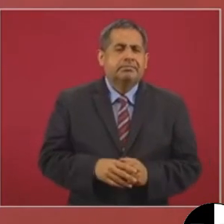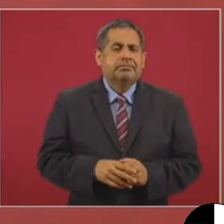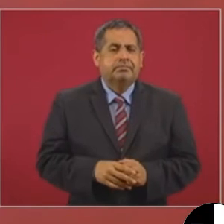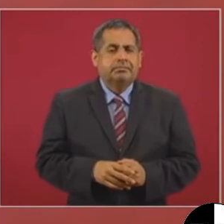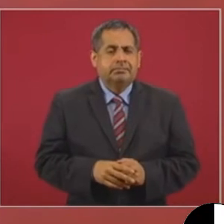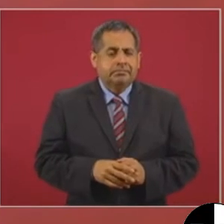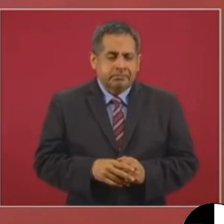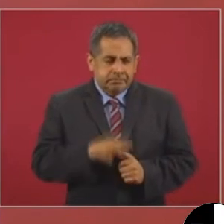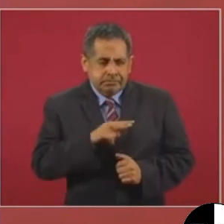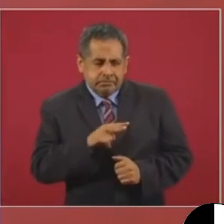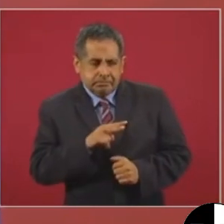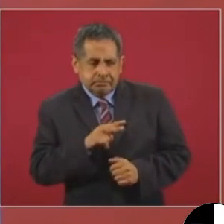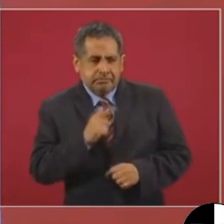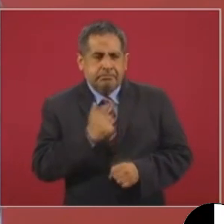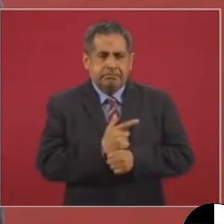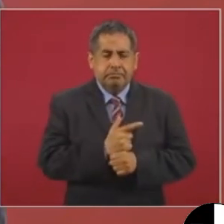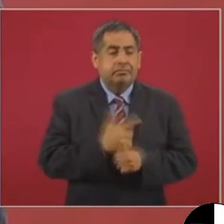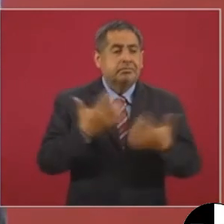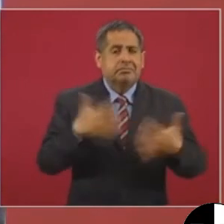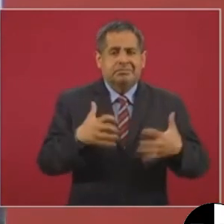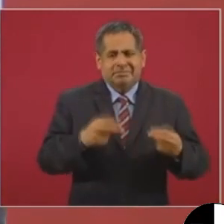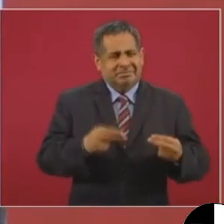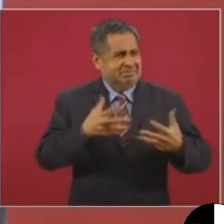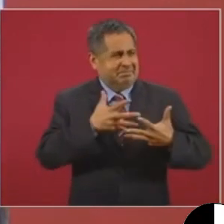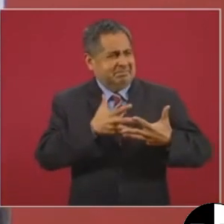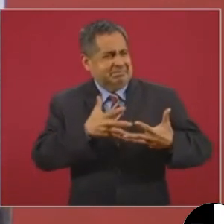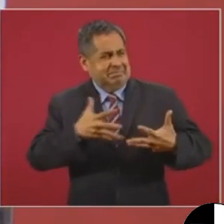se detecta en las grandes empresas,